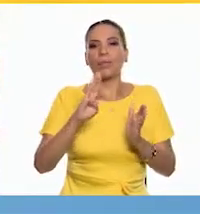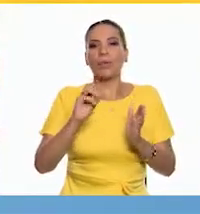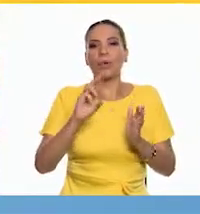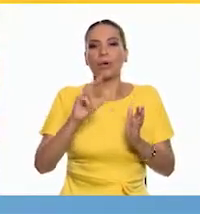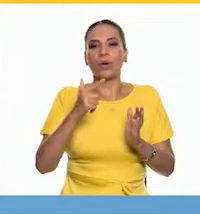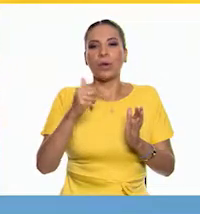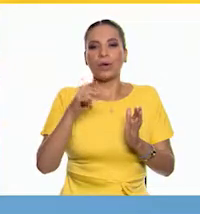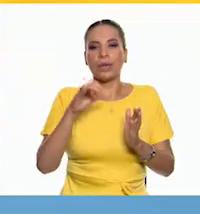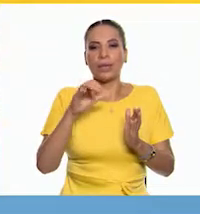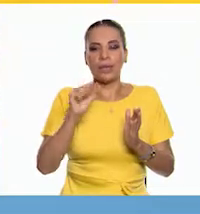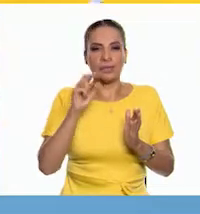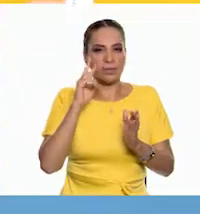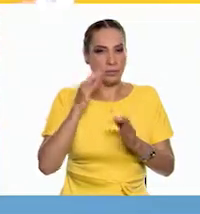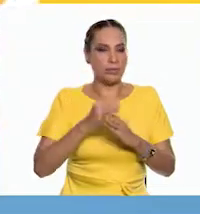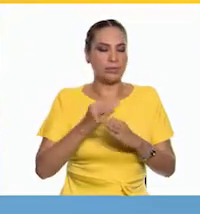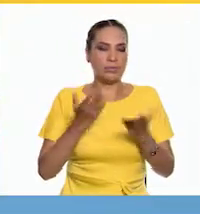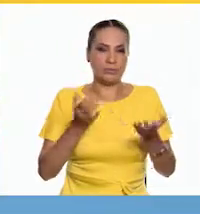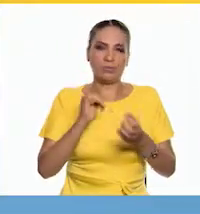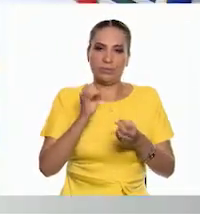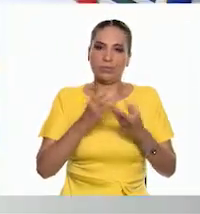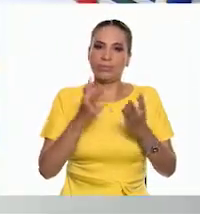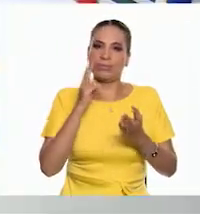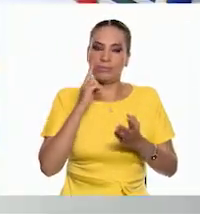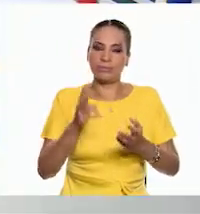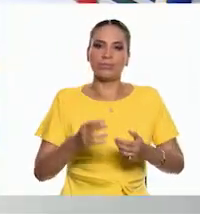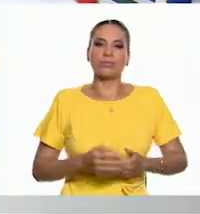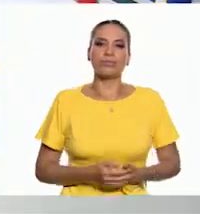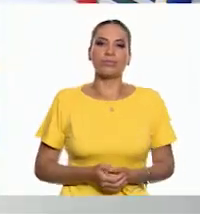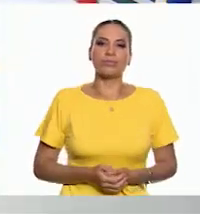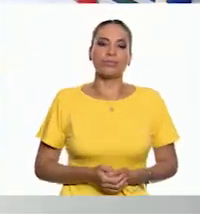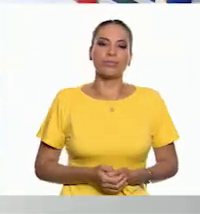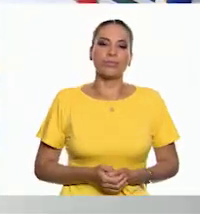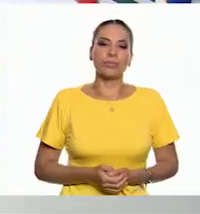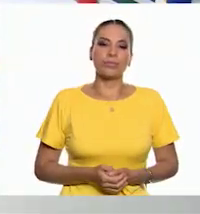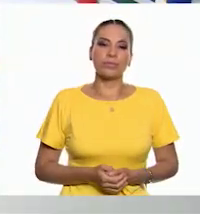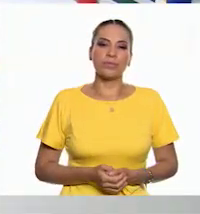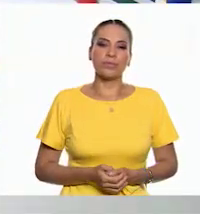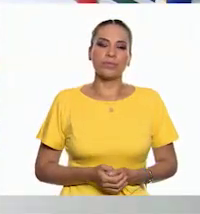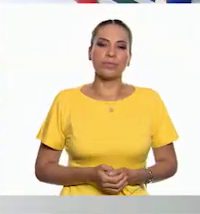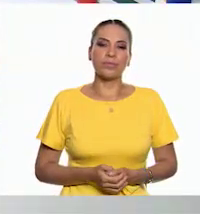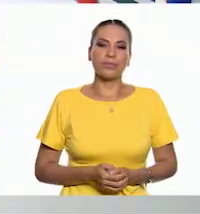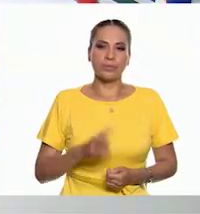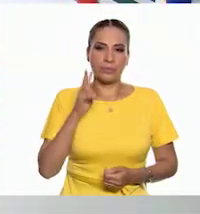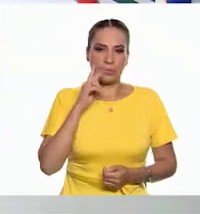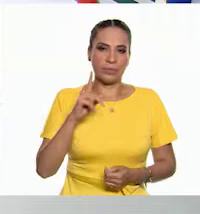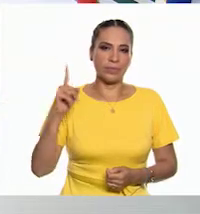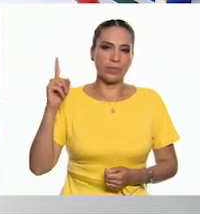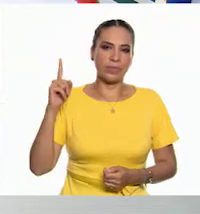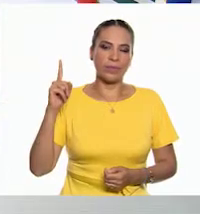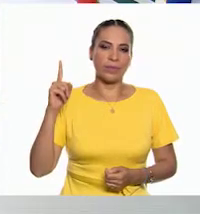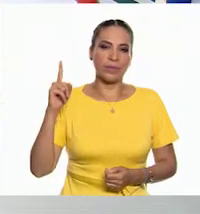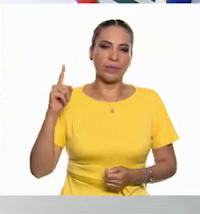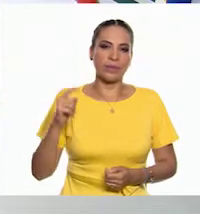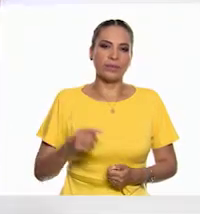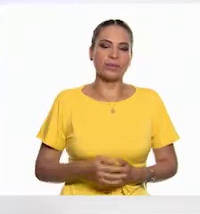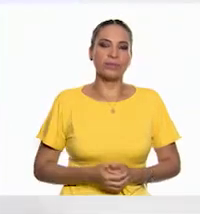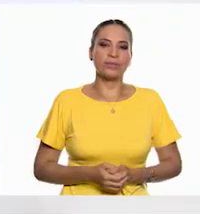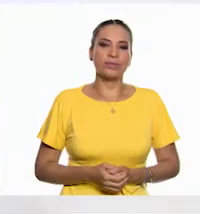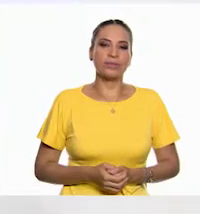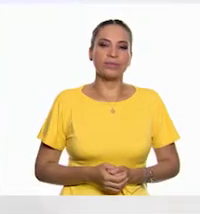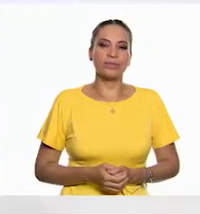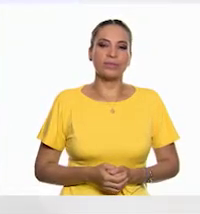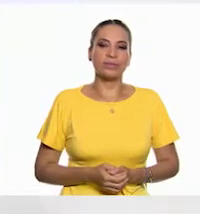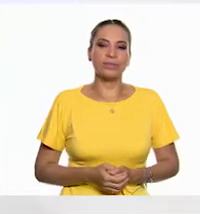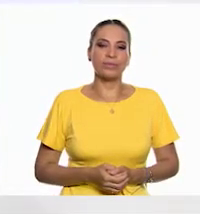parece si lo pego? Claro que sí, Jenny, por favor. Y sería de este lado, aquí.